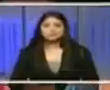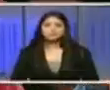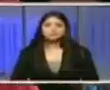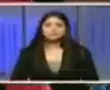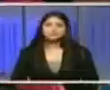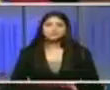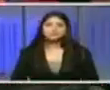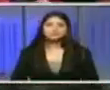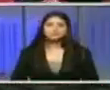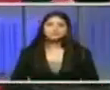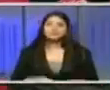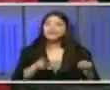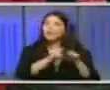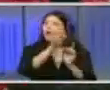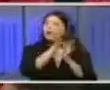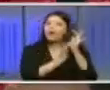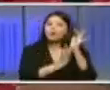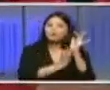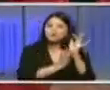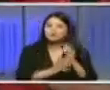Y así como en abril